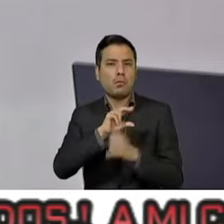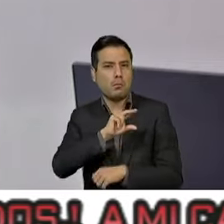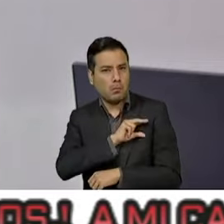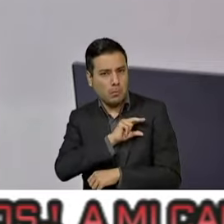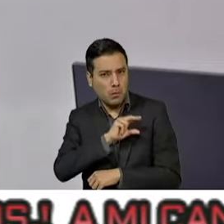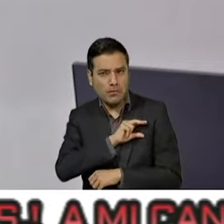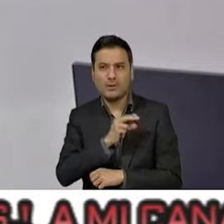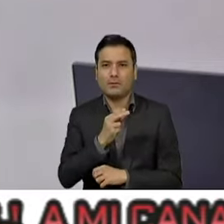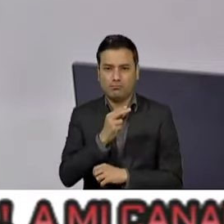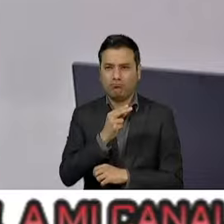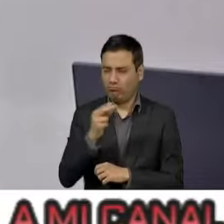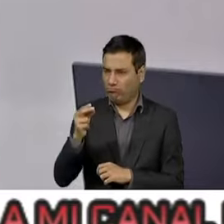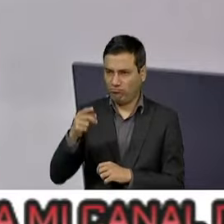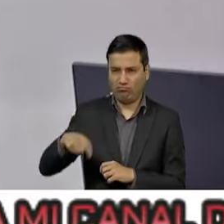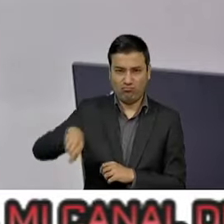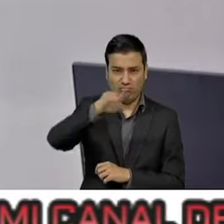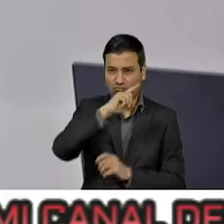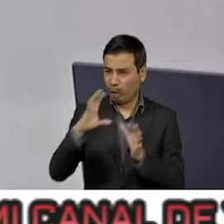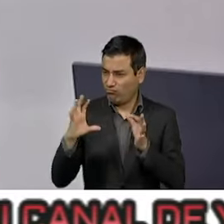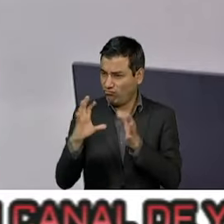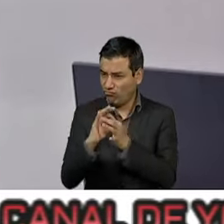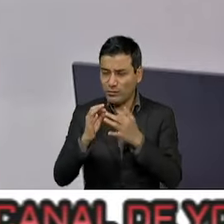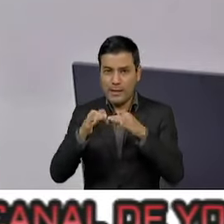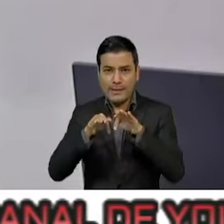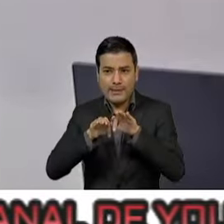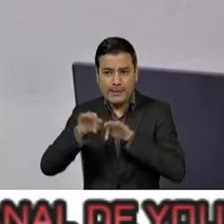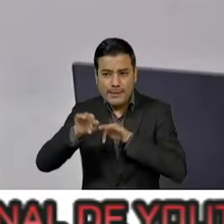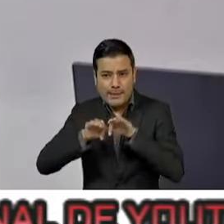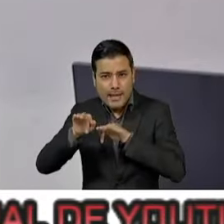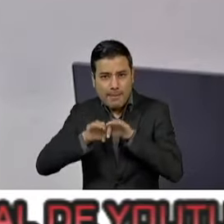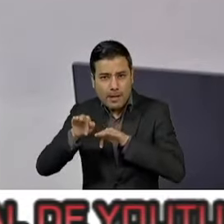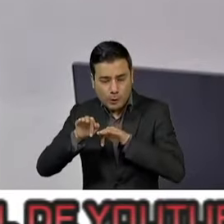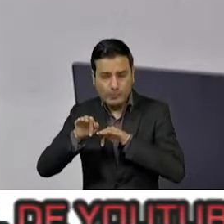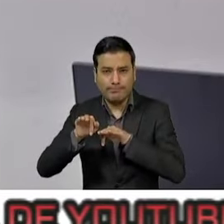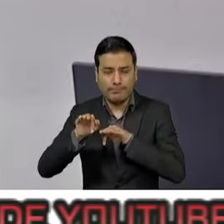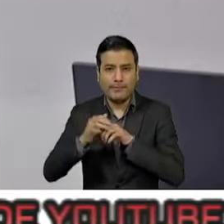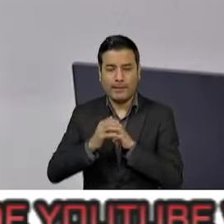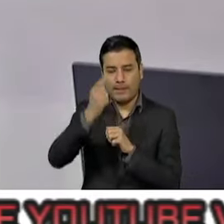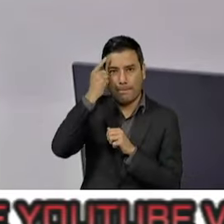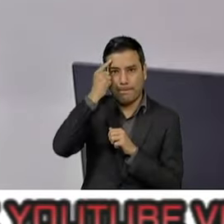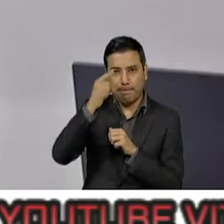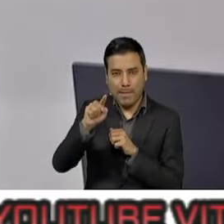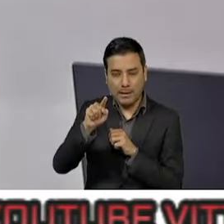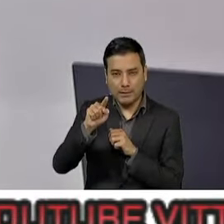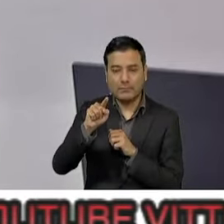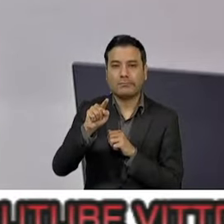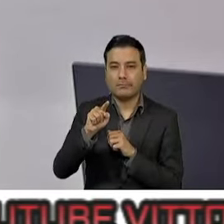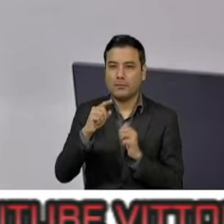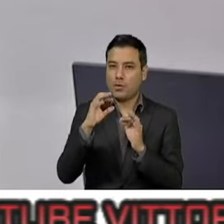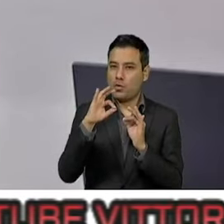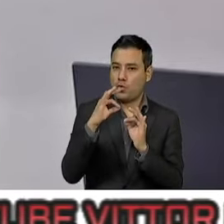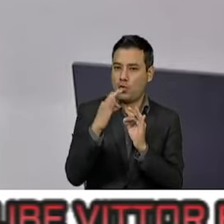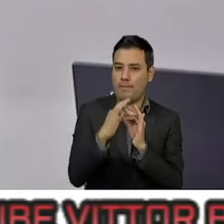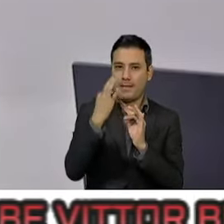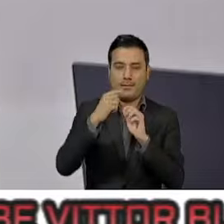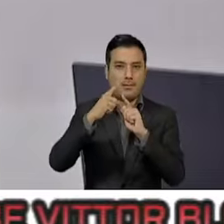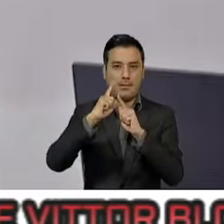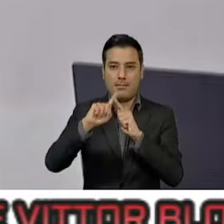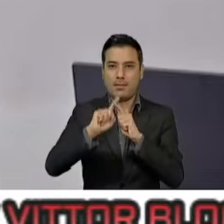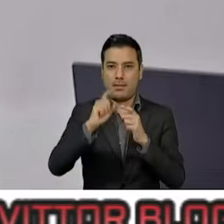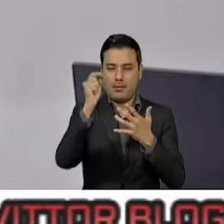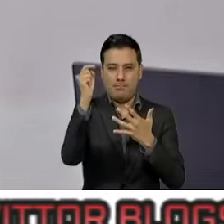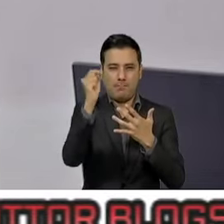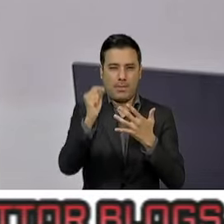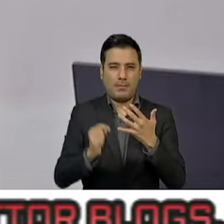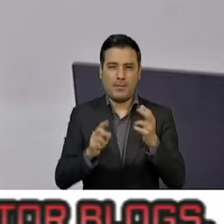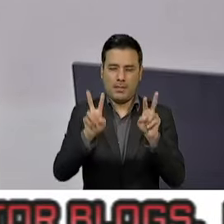colaboración democrática generan espacios y sinergia interinstitucional para cumplir con diversos aspectos vinculados de manera